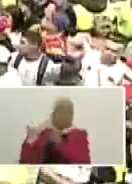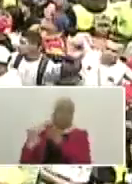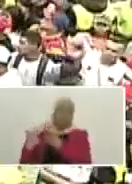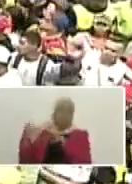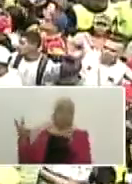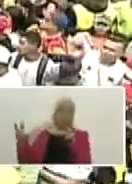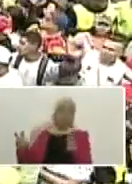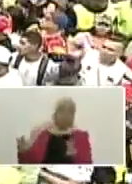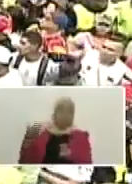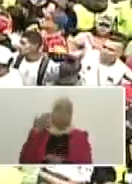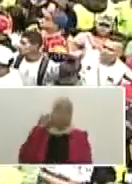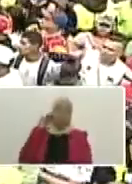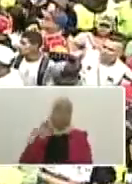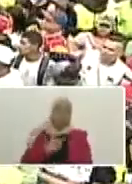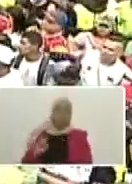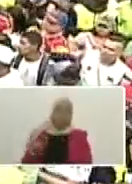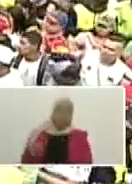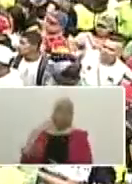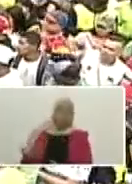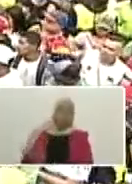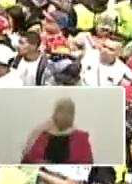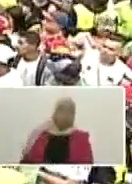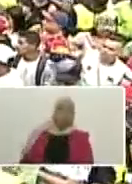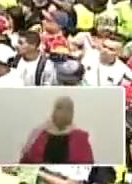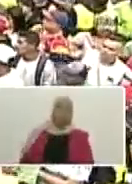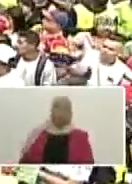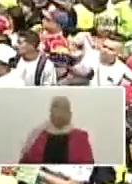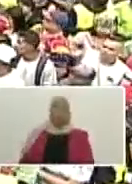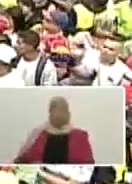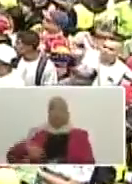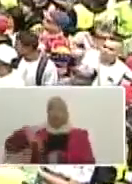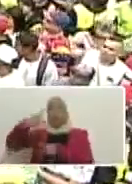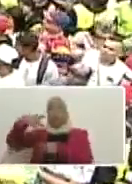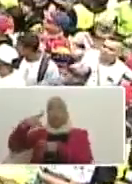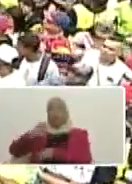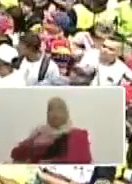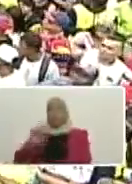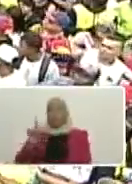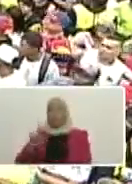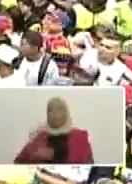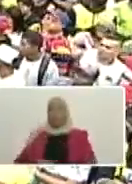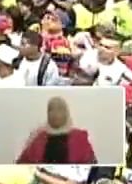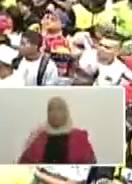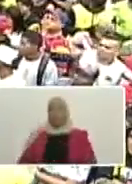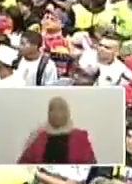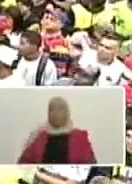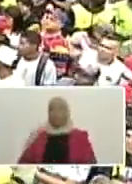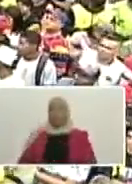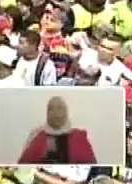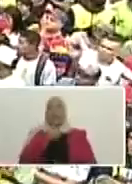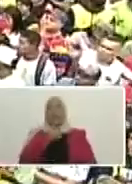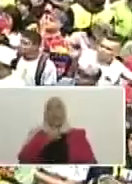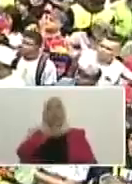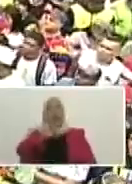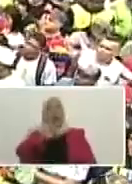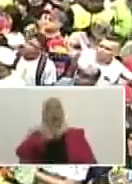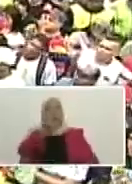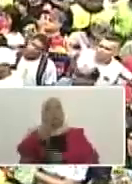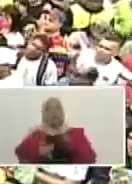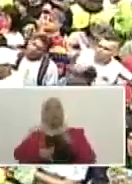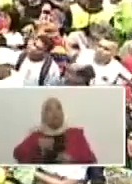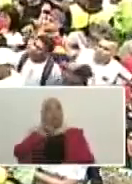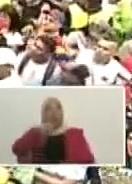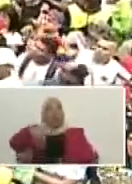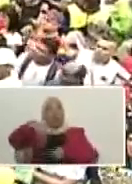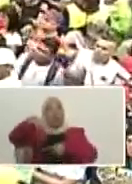ni Facebook, ni TikTok. TikTok. ¿Quiénes de aquí tienen TikTok?